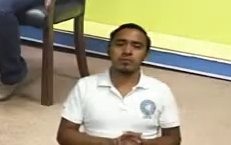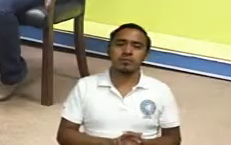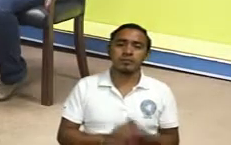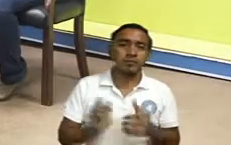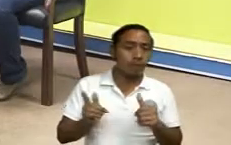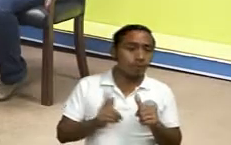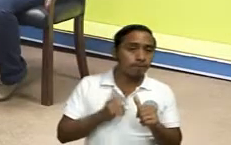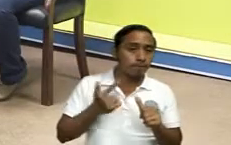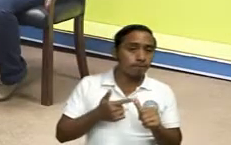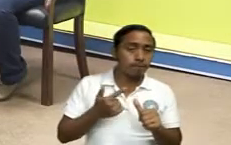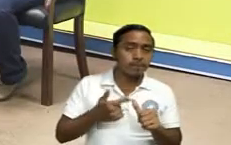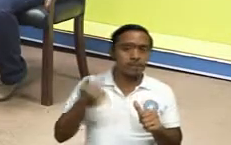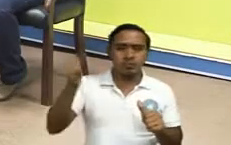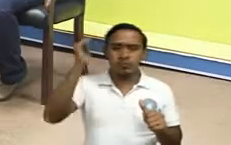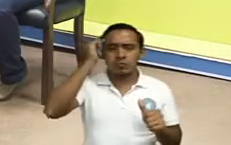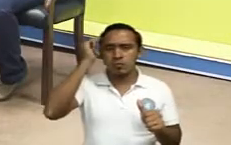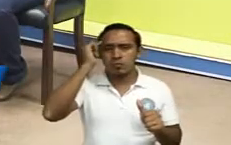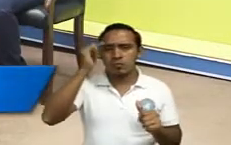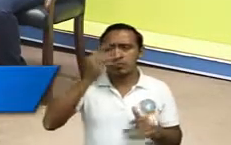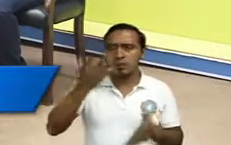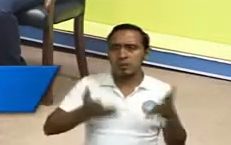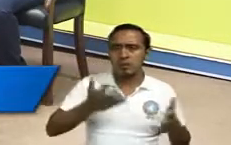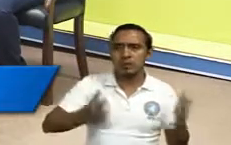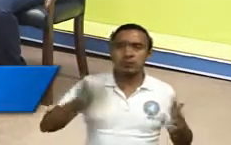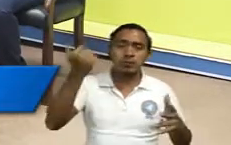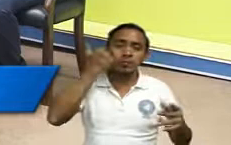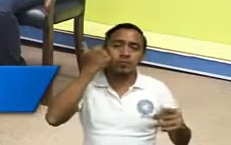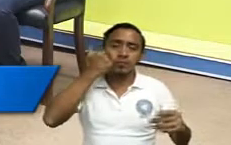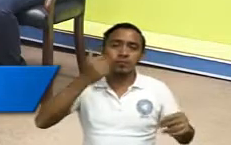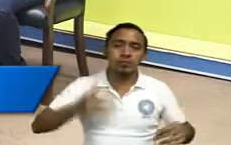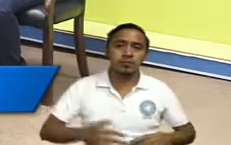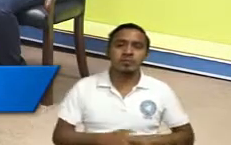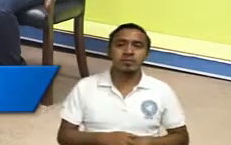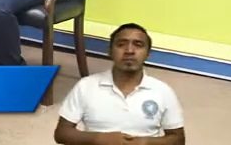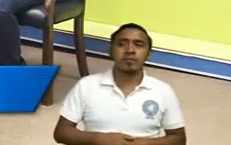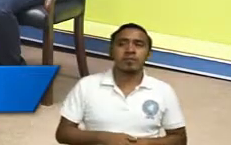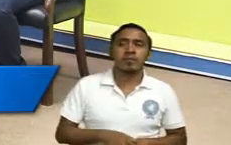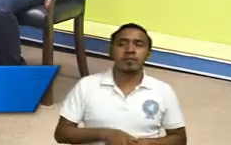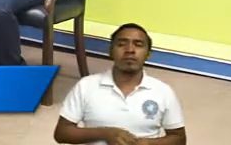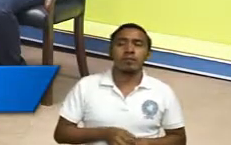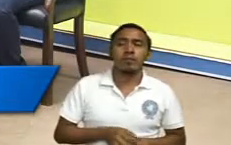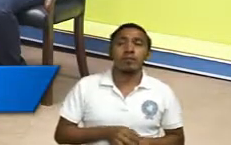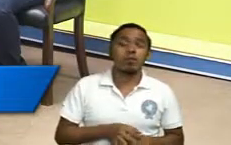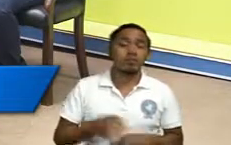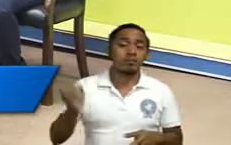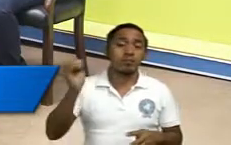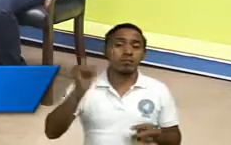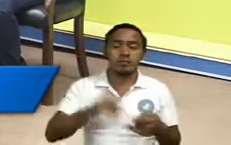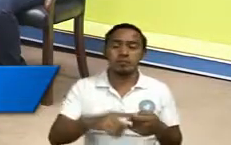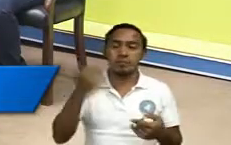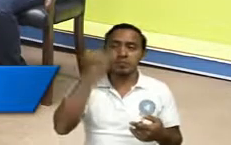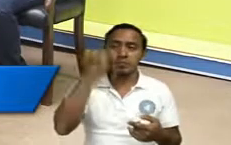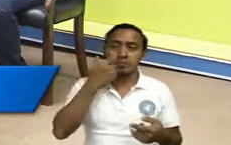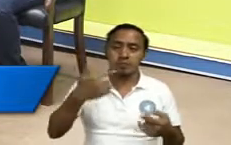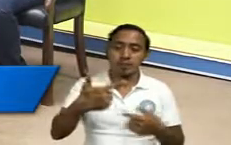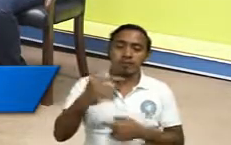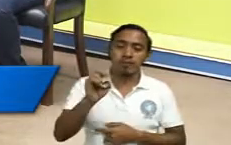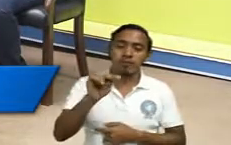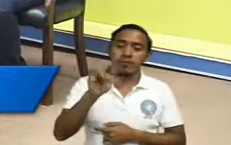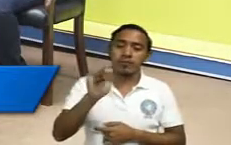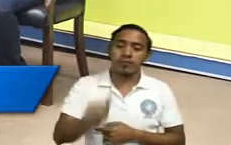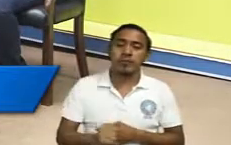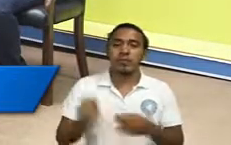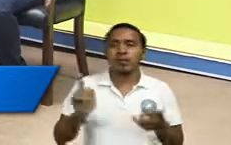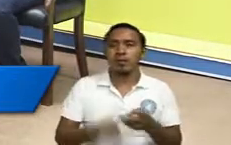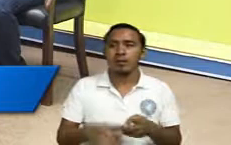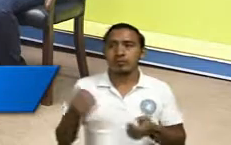primero, me imagino que tiene que ver con alguna enfermedad, o alguna enfermedad también genética, ¿verdad? Sí.